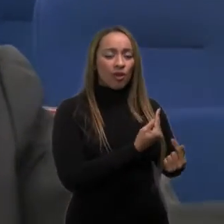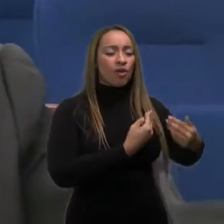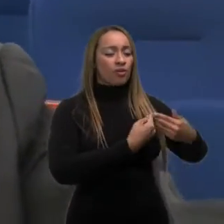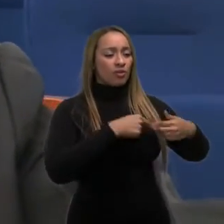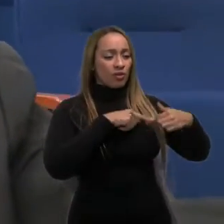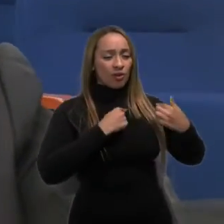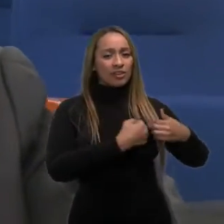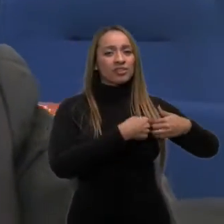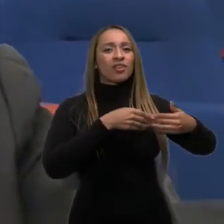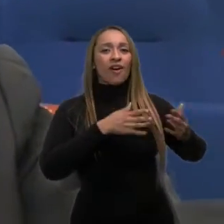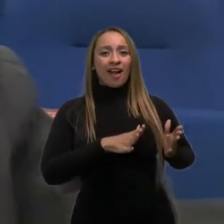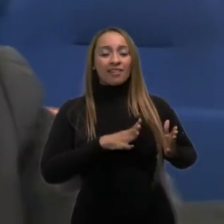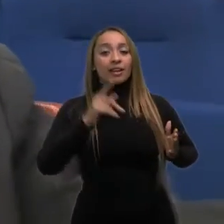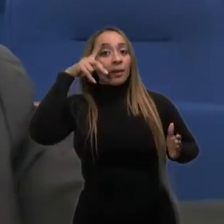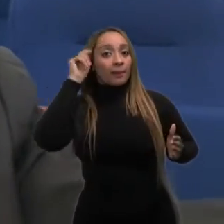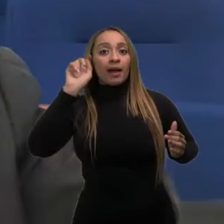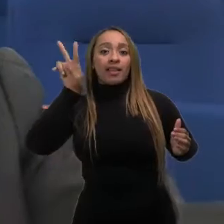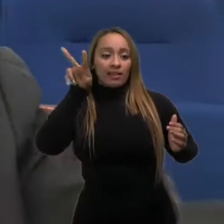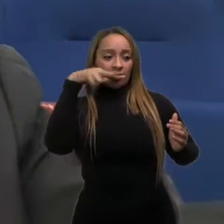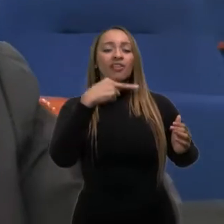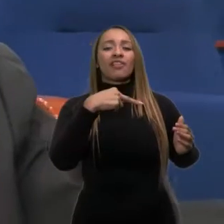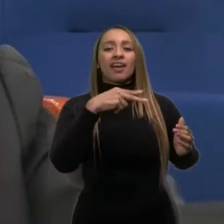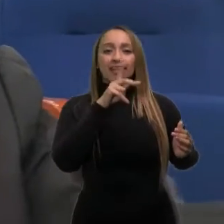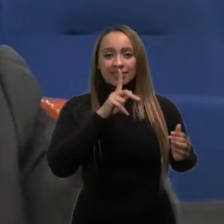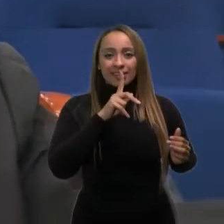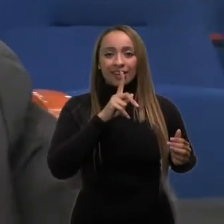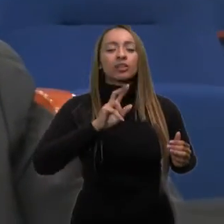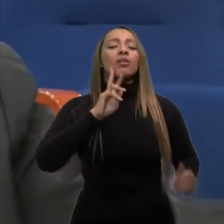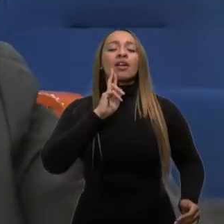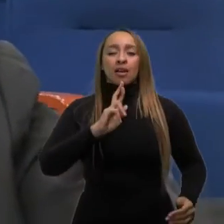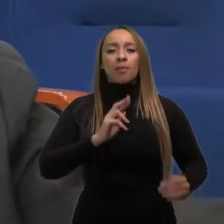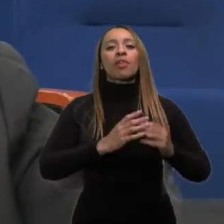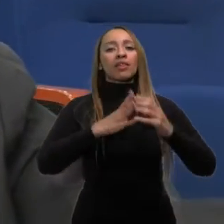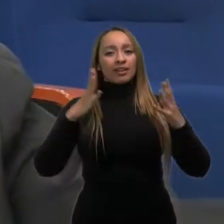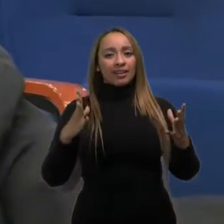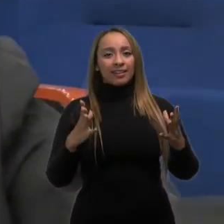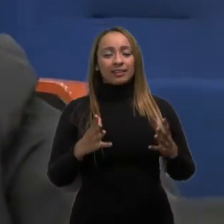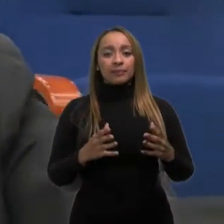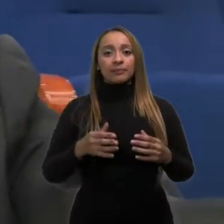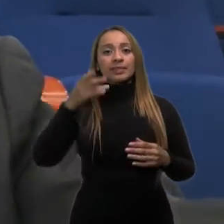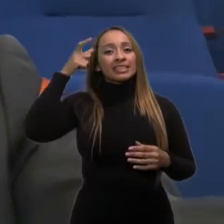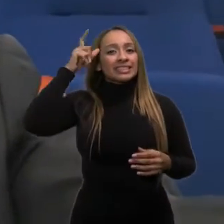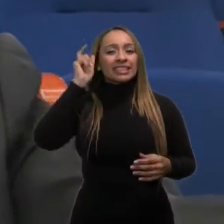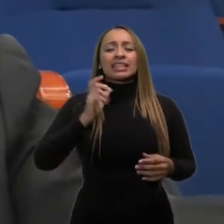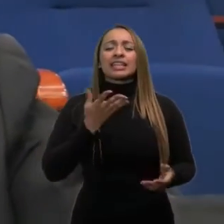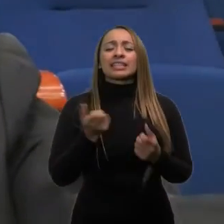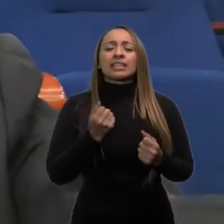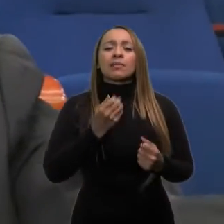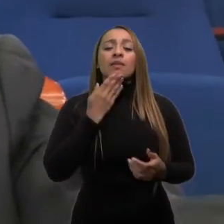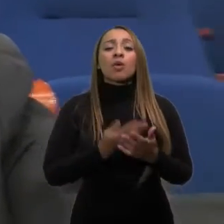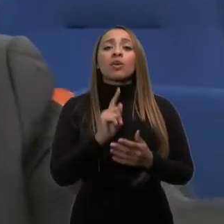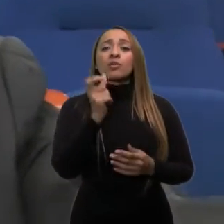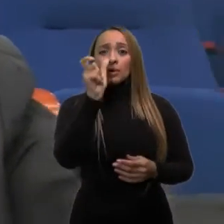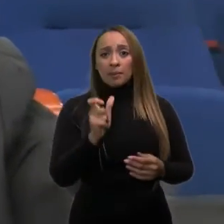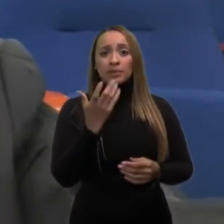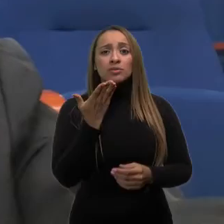abre su corazón a Dios y su padre que lo ve en los secretos lo va a recompensar. Satanás tiembla cuando alguien clama,